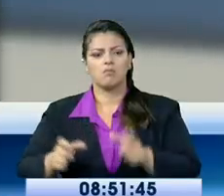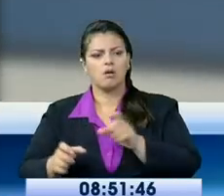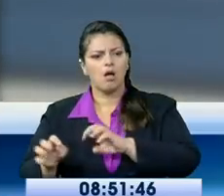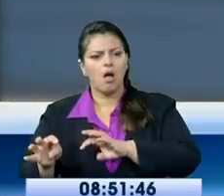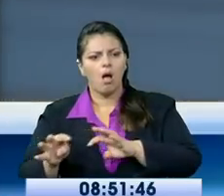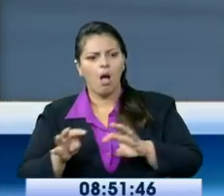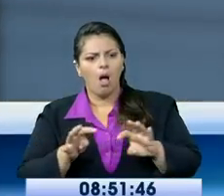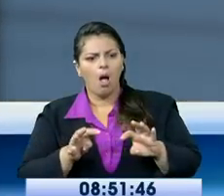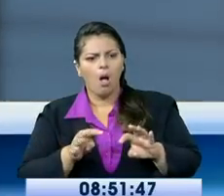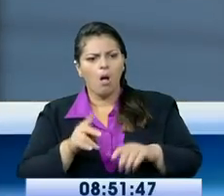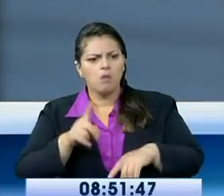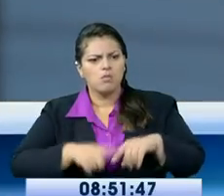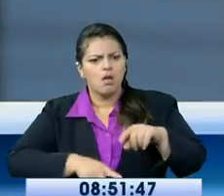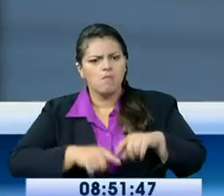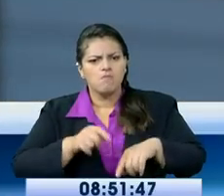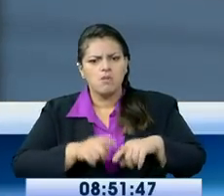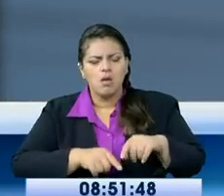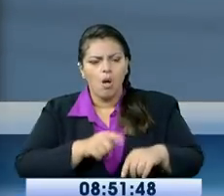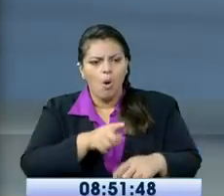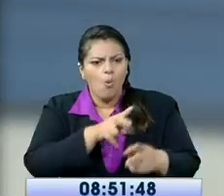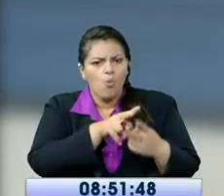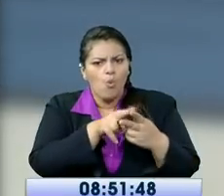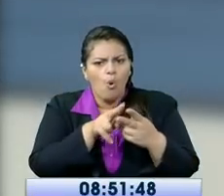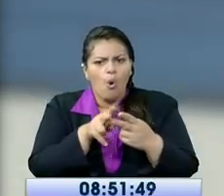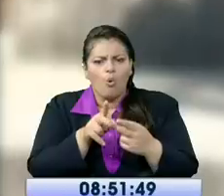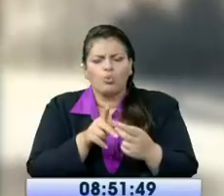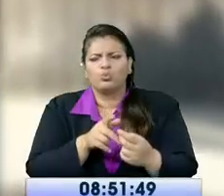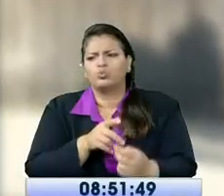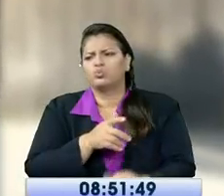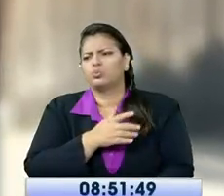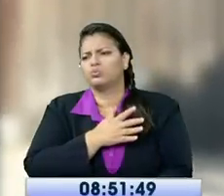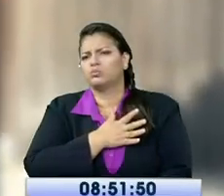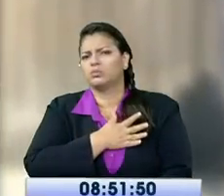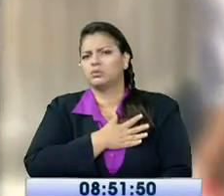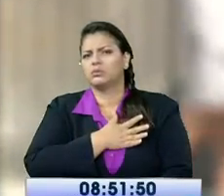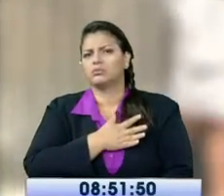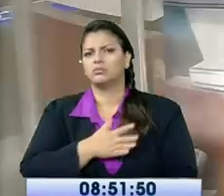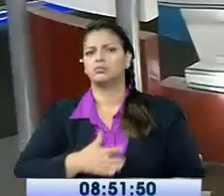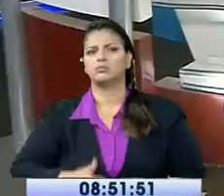de hermanos, informó Ítalo Ruiz.